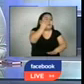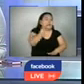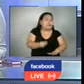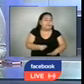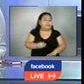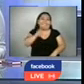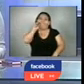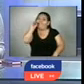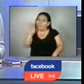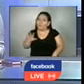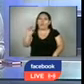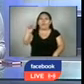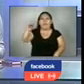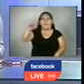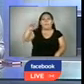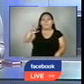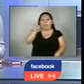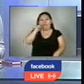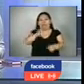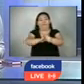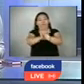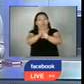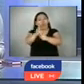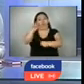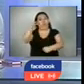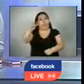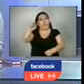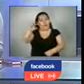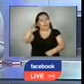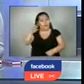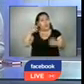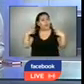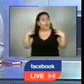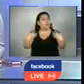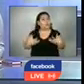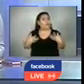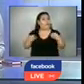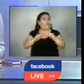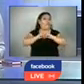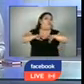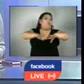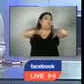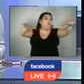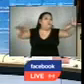insiste en que las infecciones por Omicron representan un tsunami.